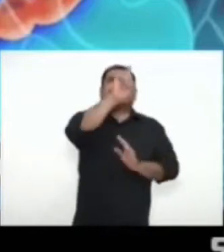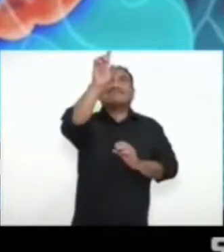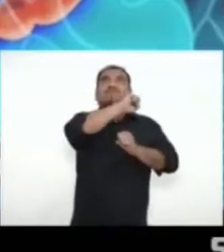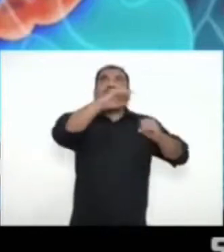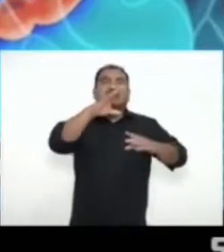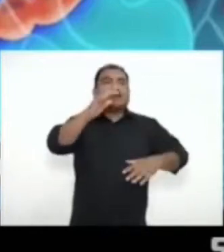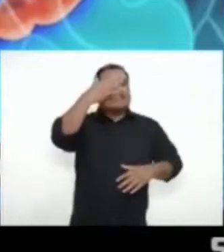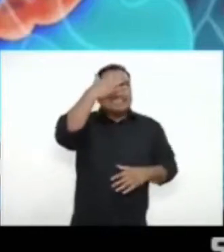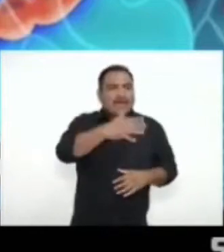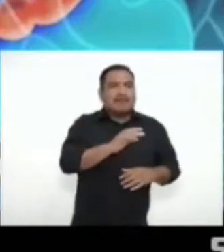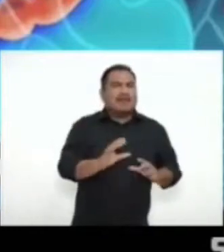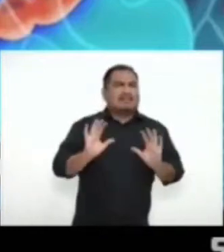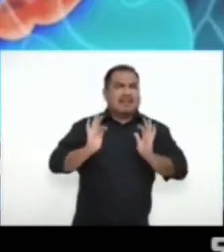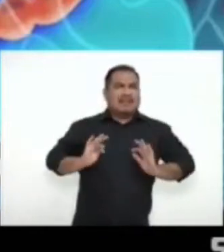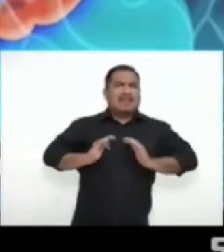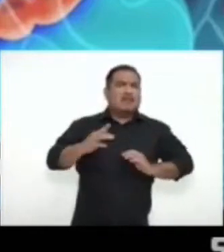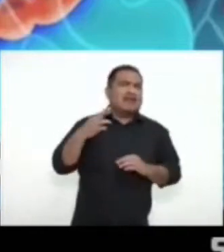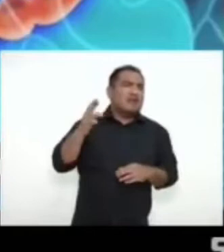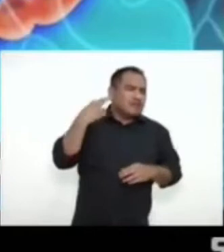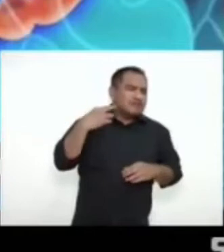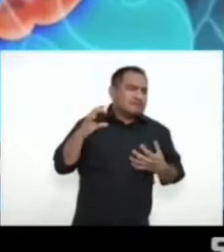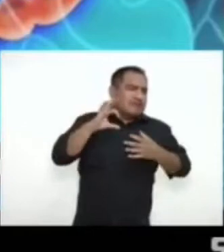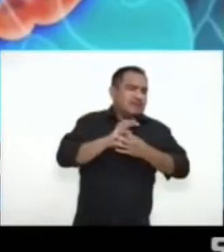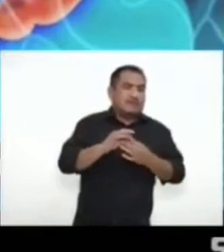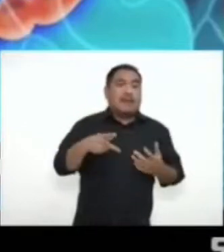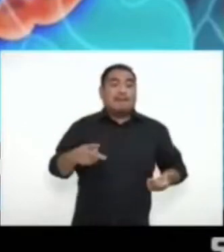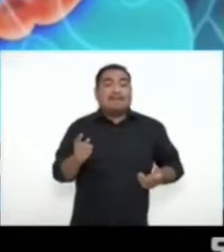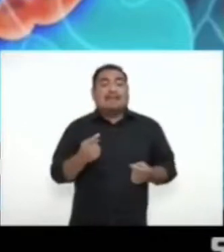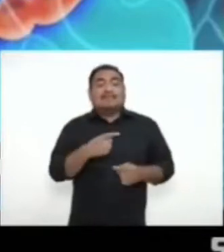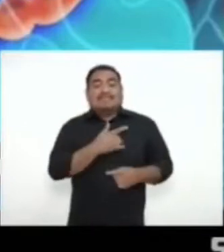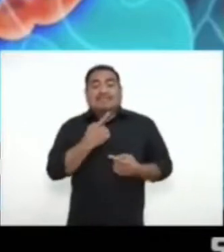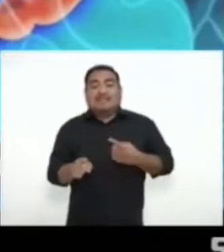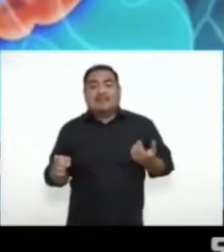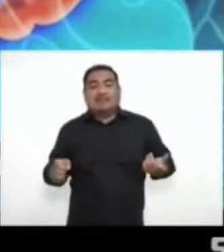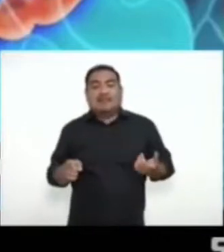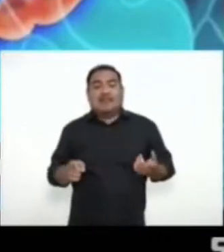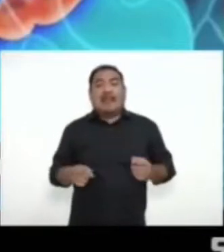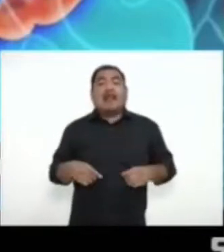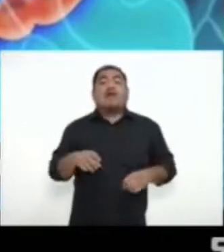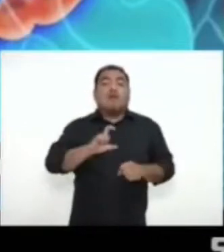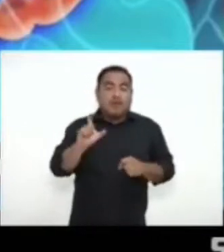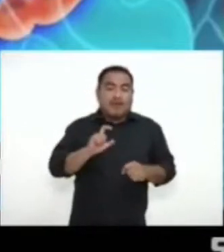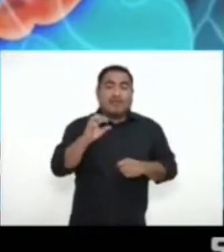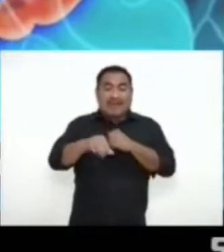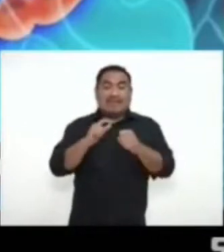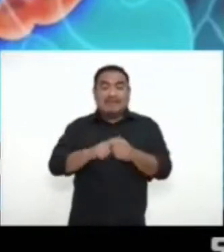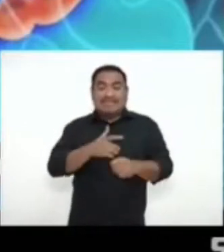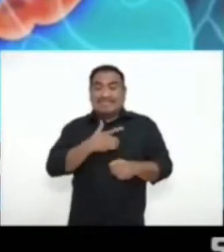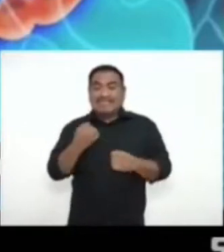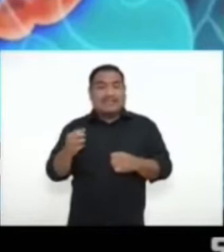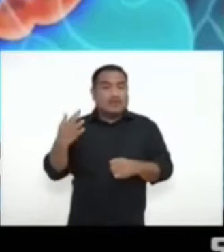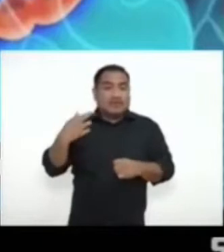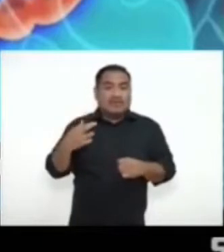un trueno y se viven como que su supervivencia estuviera en riesgo,